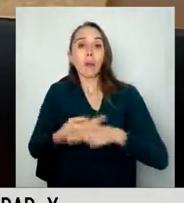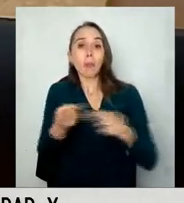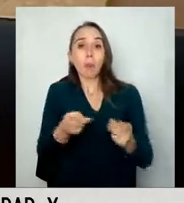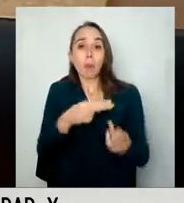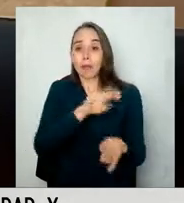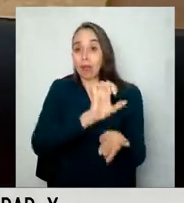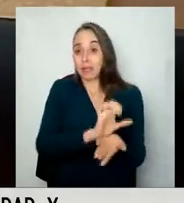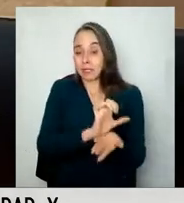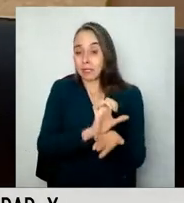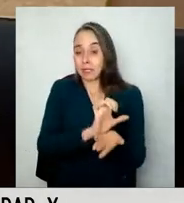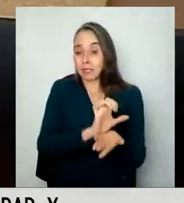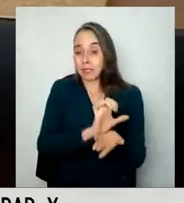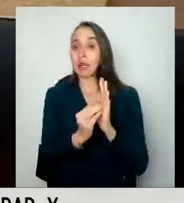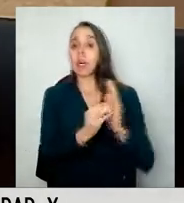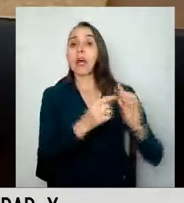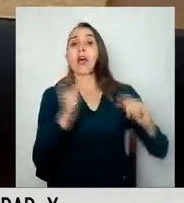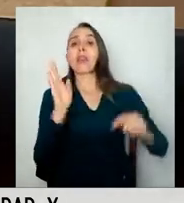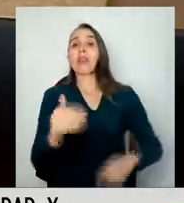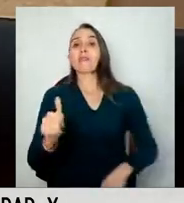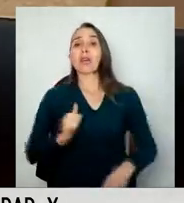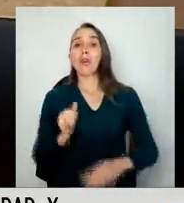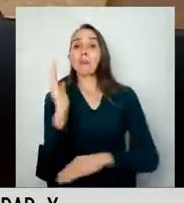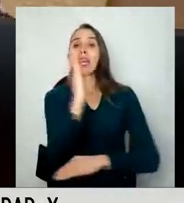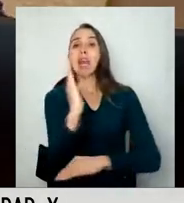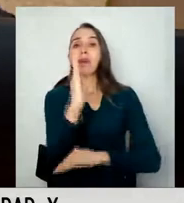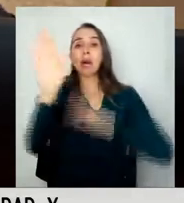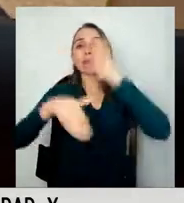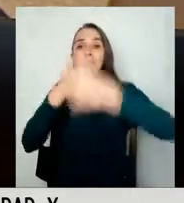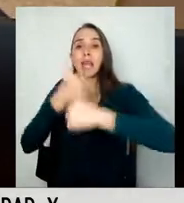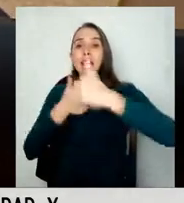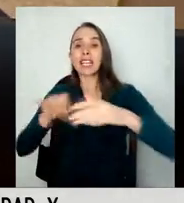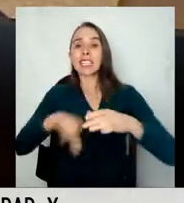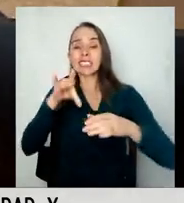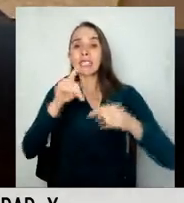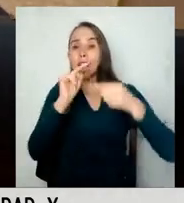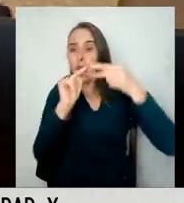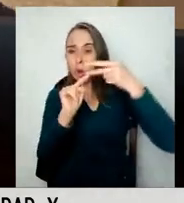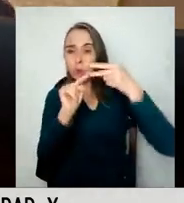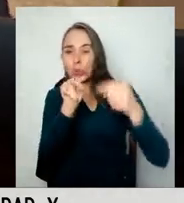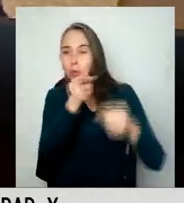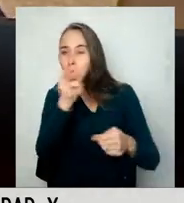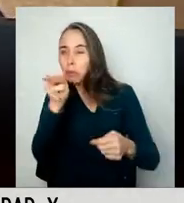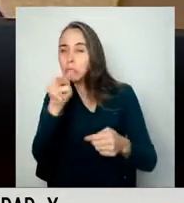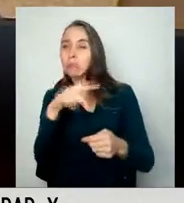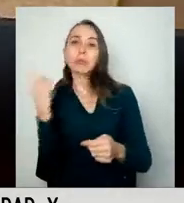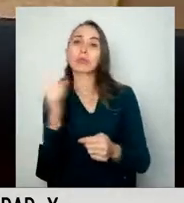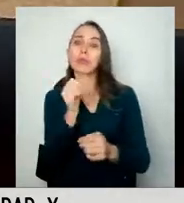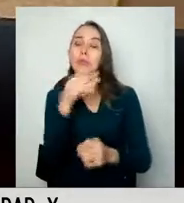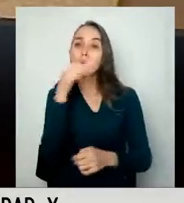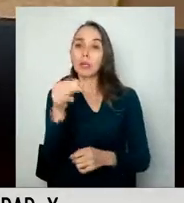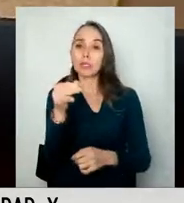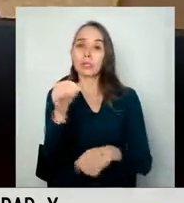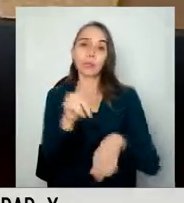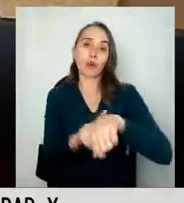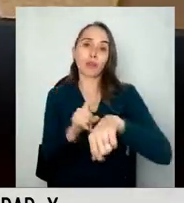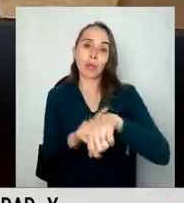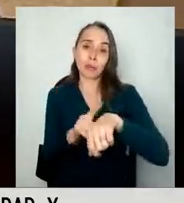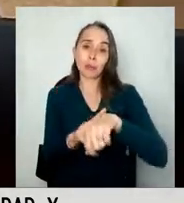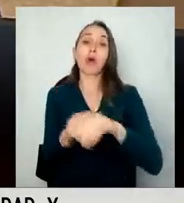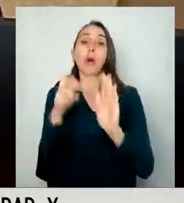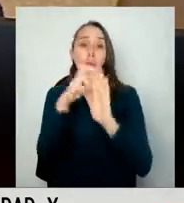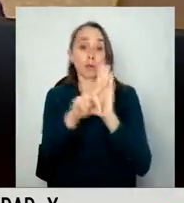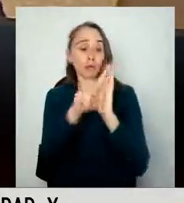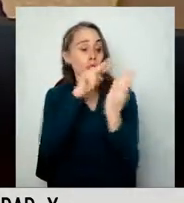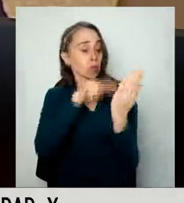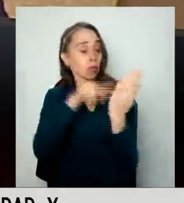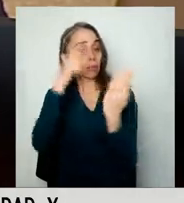principio de sujeción a los términos de las bases de licitación y otro más que no alcanzo a señalar creo que es un proyecto que va en el camino correcto que